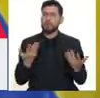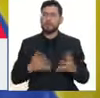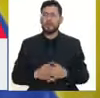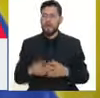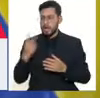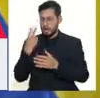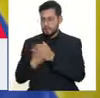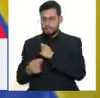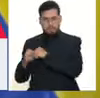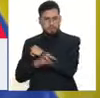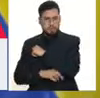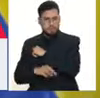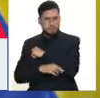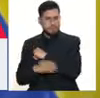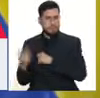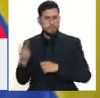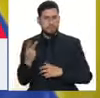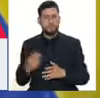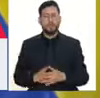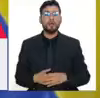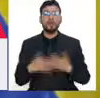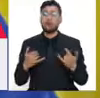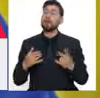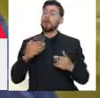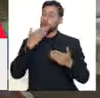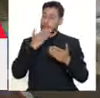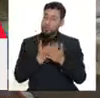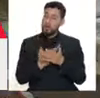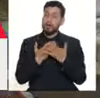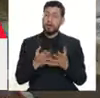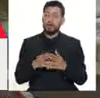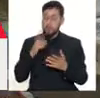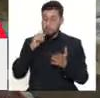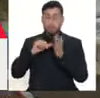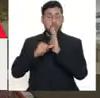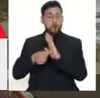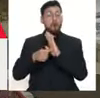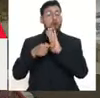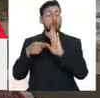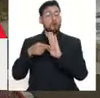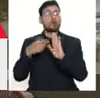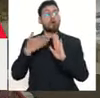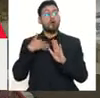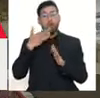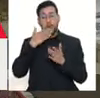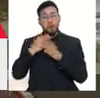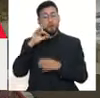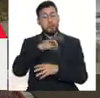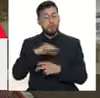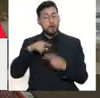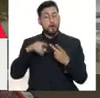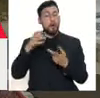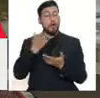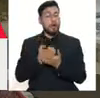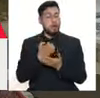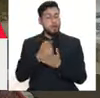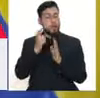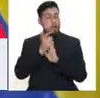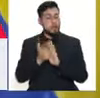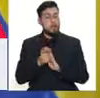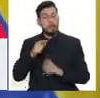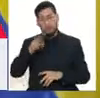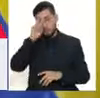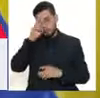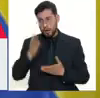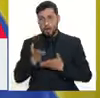de ambos países. Destacamos las condiciones legales y ventajas económicas que ofrece el